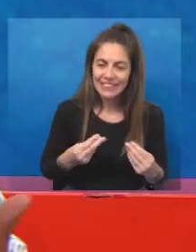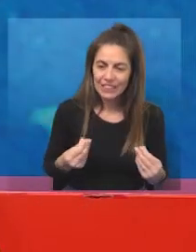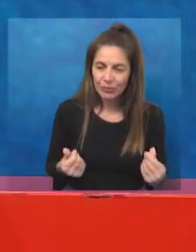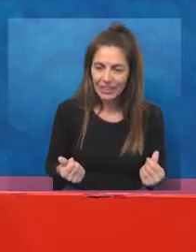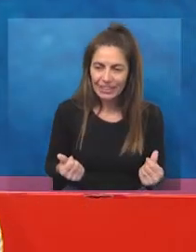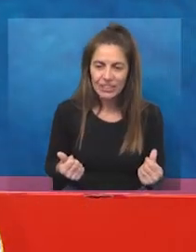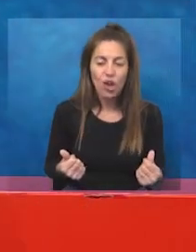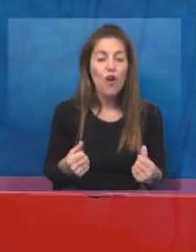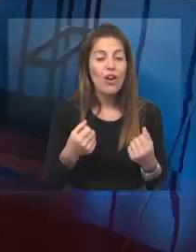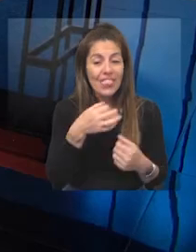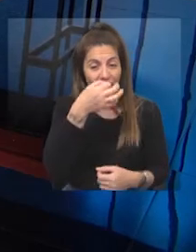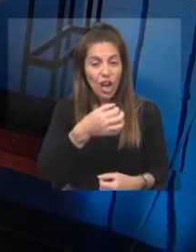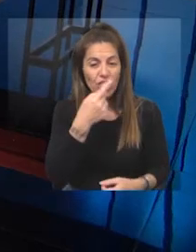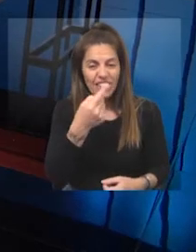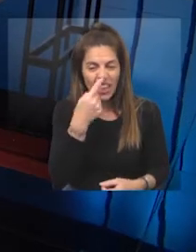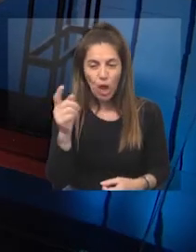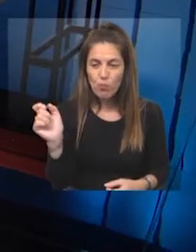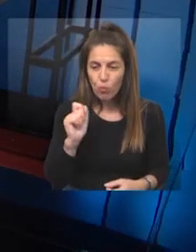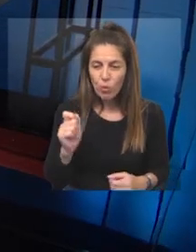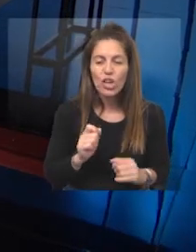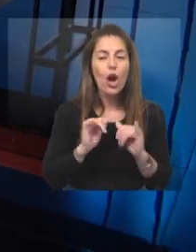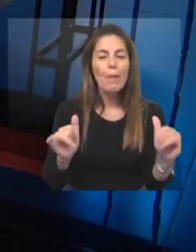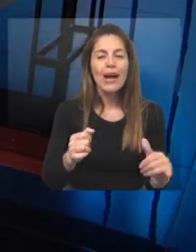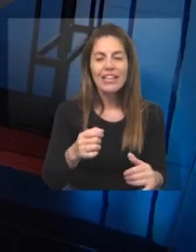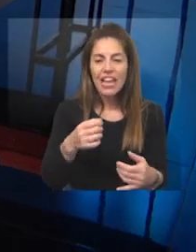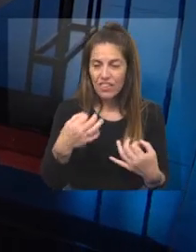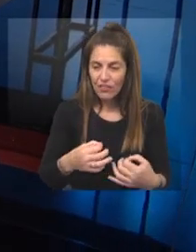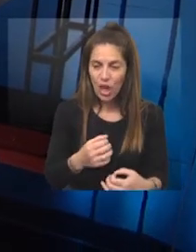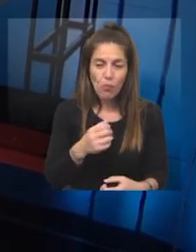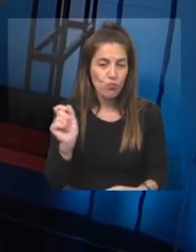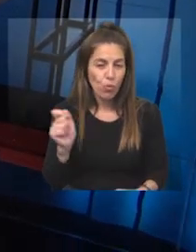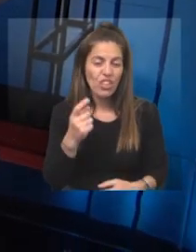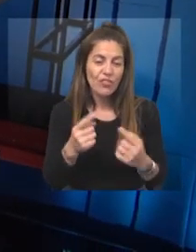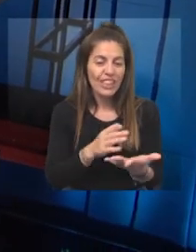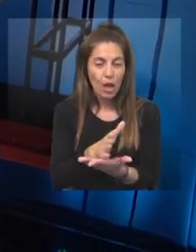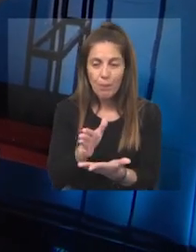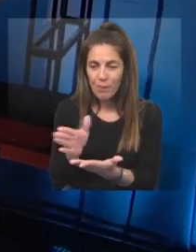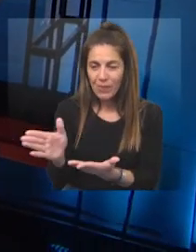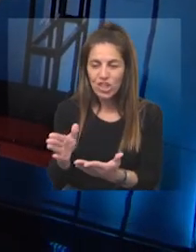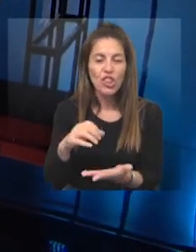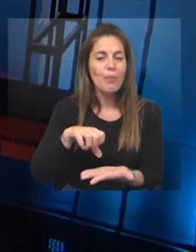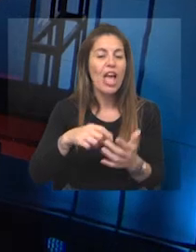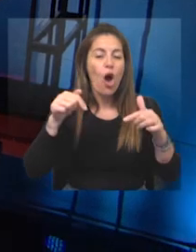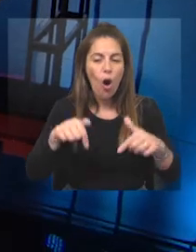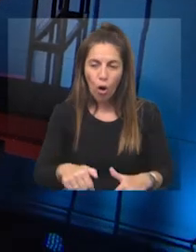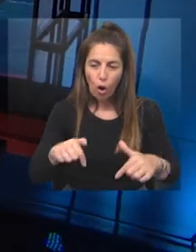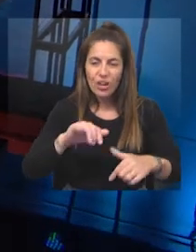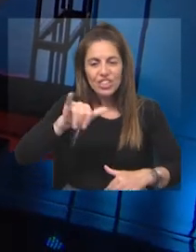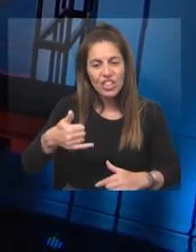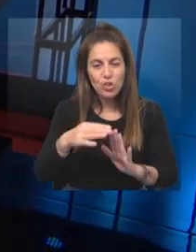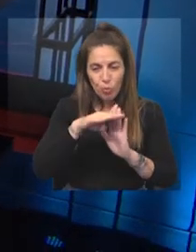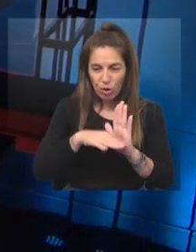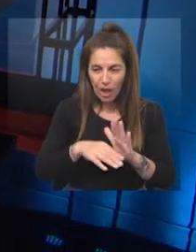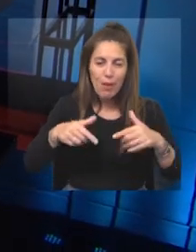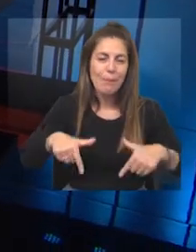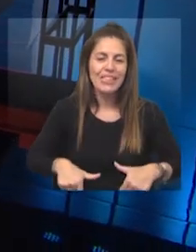declarado de interés público y campaña de bien público en los distintos medios del país y al día de hoy este ya es un programa del